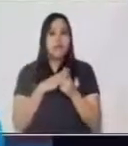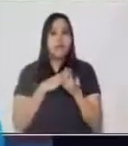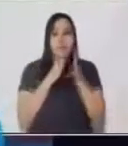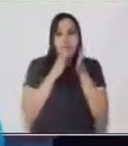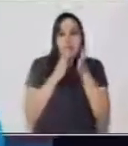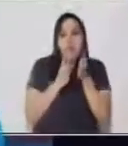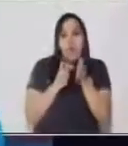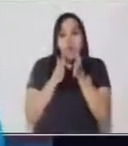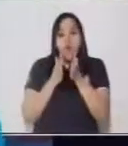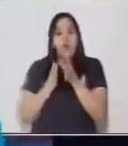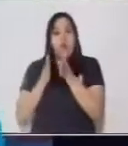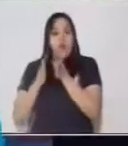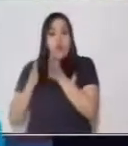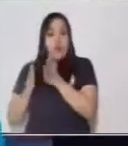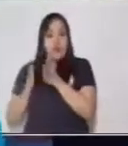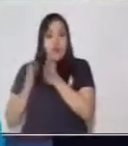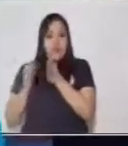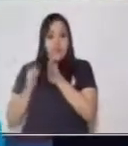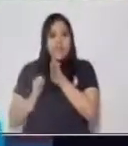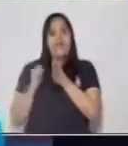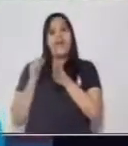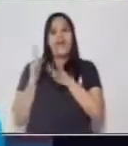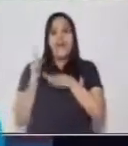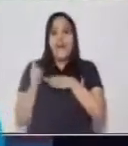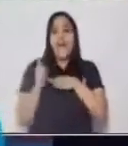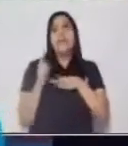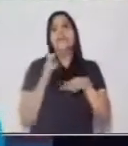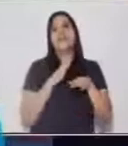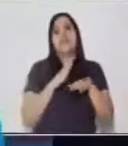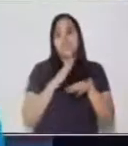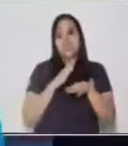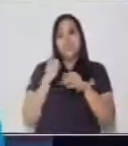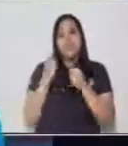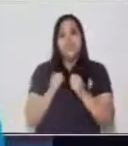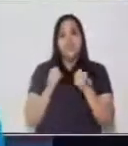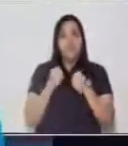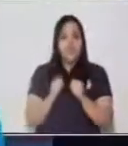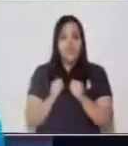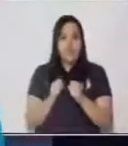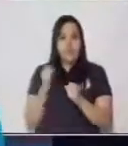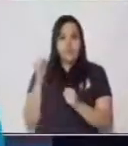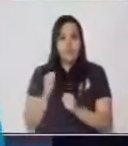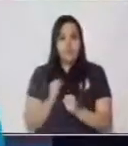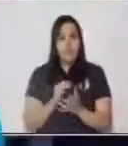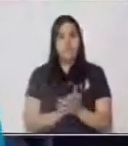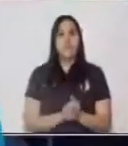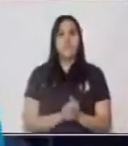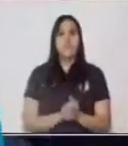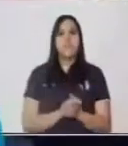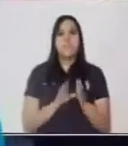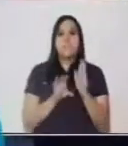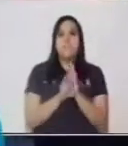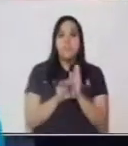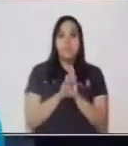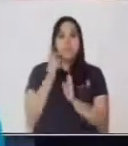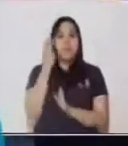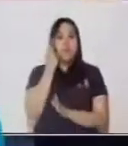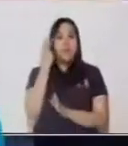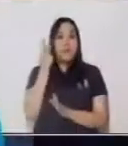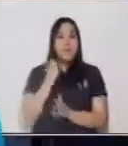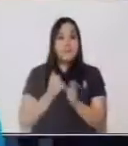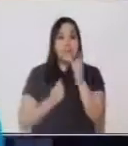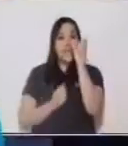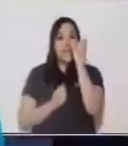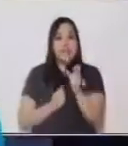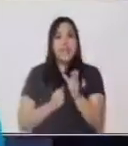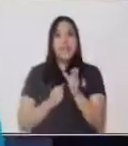cada uno de los números. Y es ahí donde vamos a aplicar el valor relativo. Vamos a empezar colocando el número